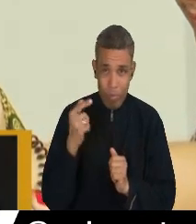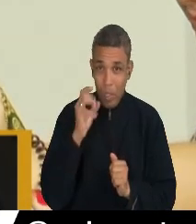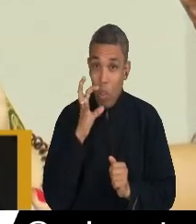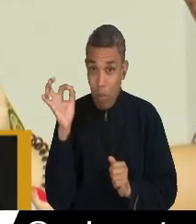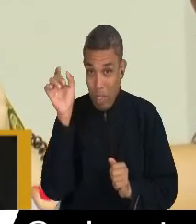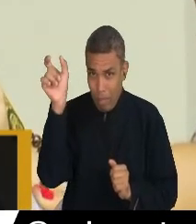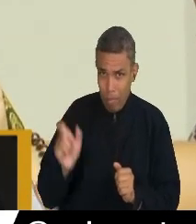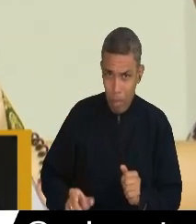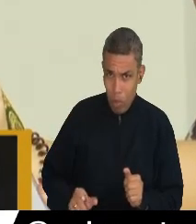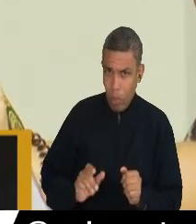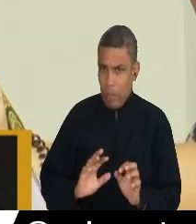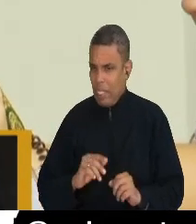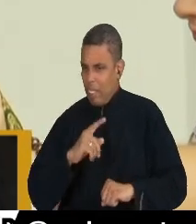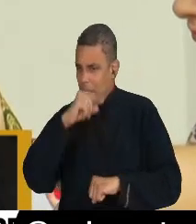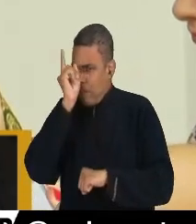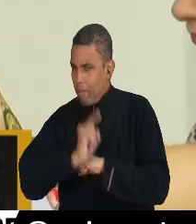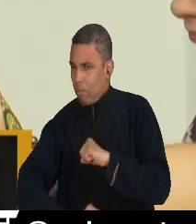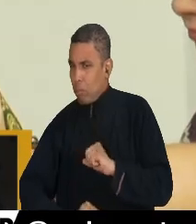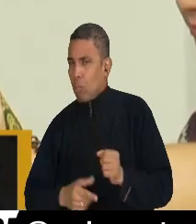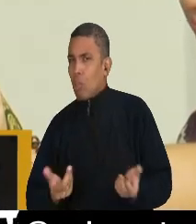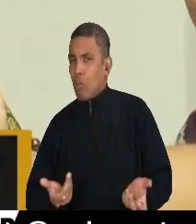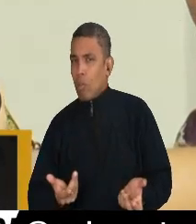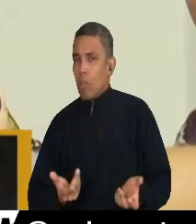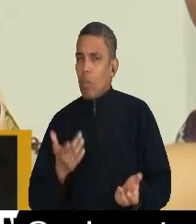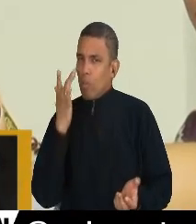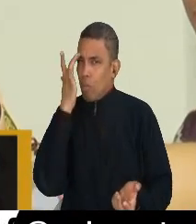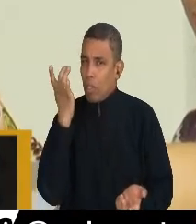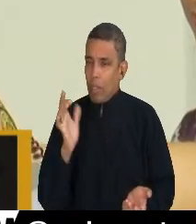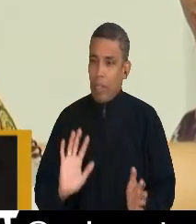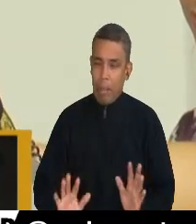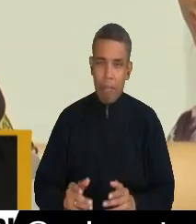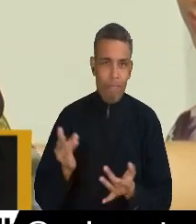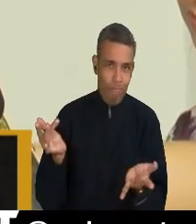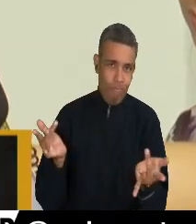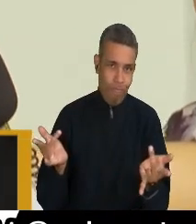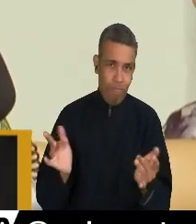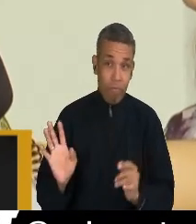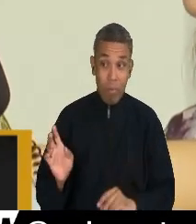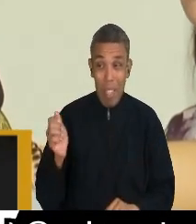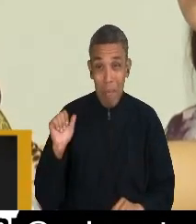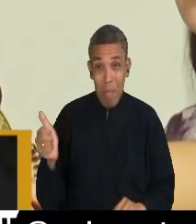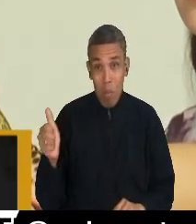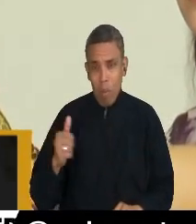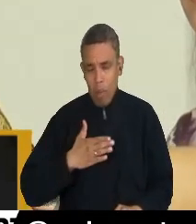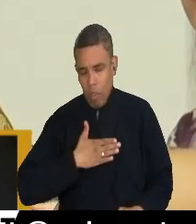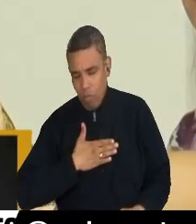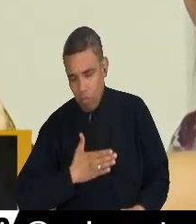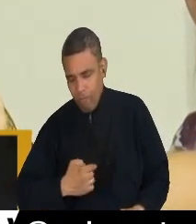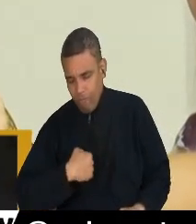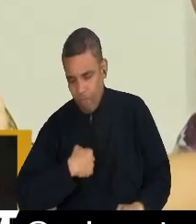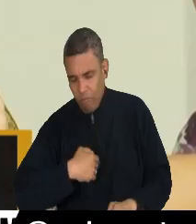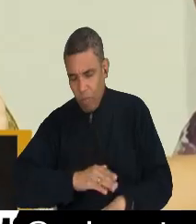dictamine otras medidas, teniendo en cuenta pues que fue una entrega voluntaria, pues no se le dio